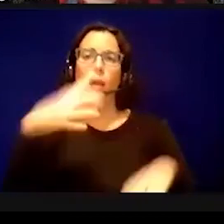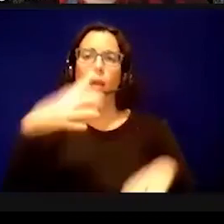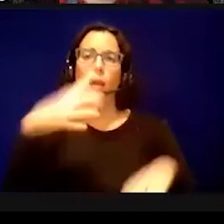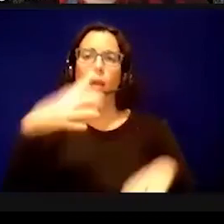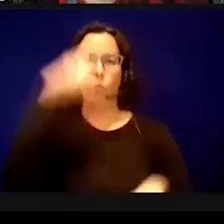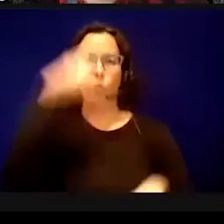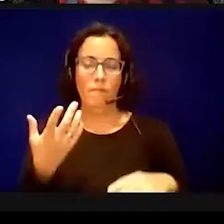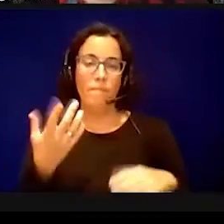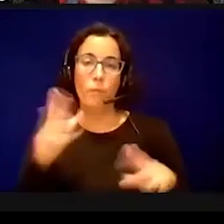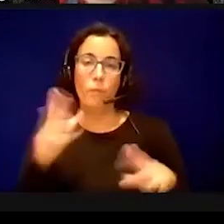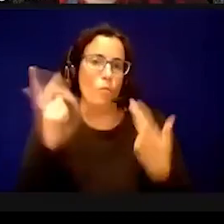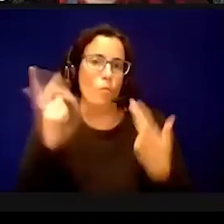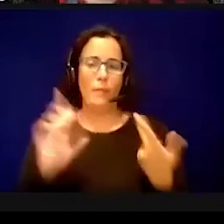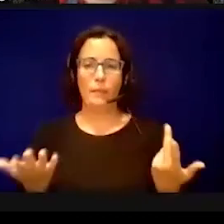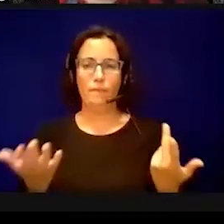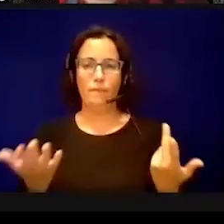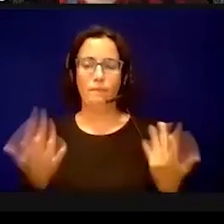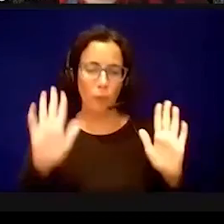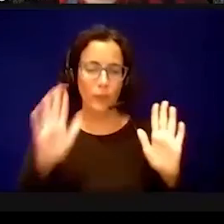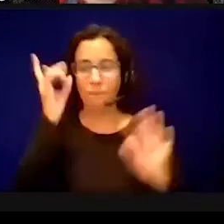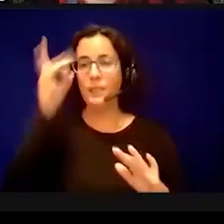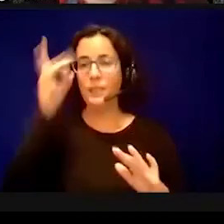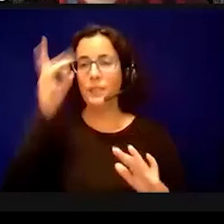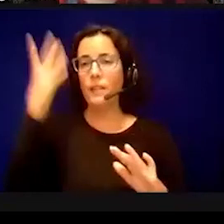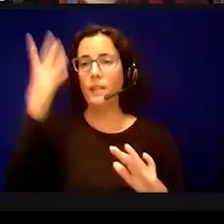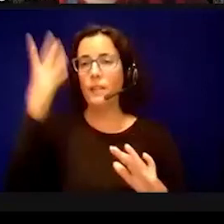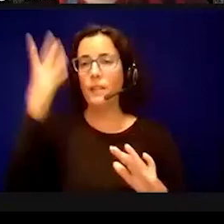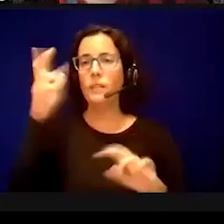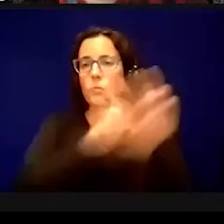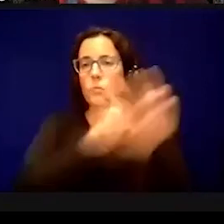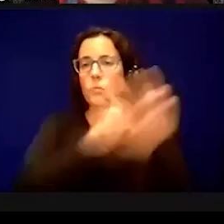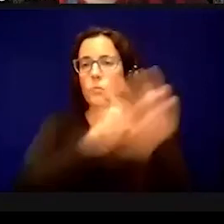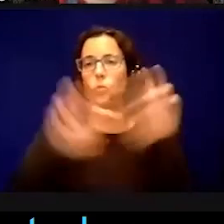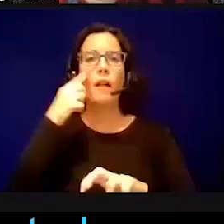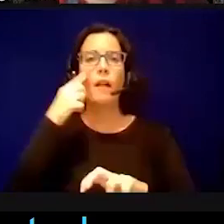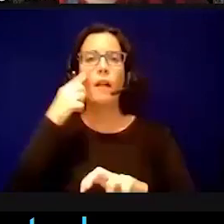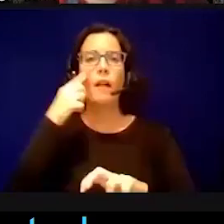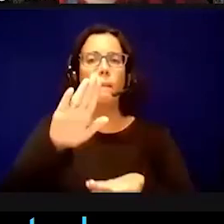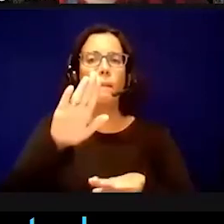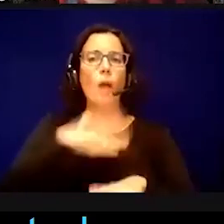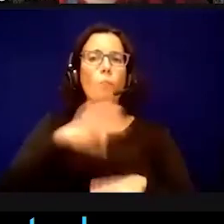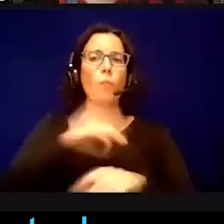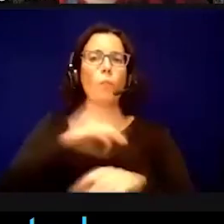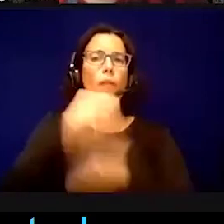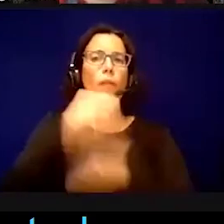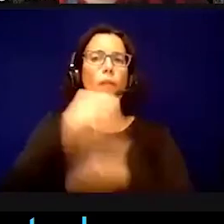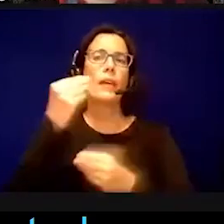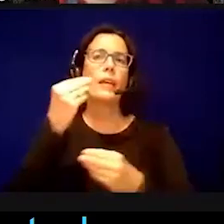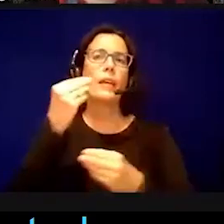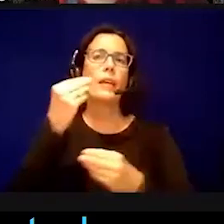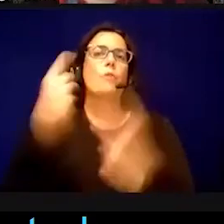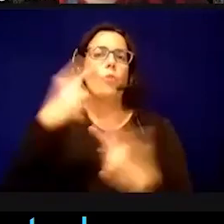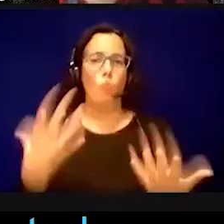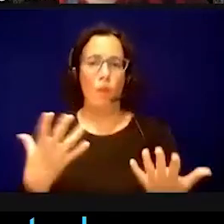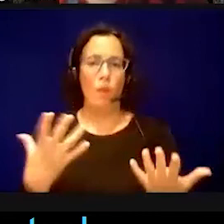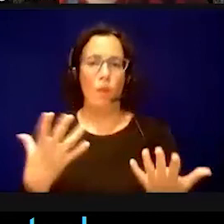la idea tendría que ser buscar en qué punto se podría hacer eso o en qué excepción se podría hacer. Es cierto que es una pena, es cierto que también no todos